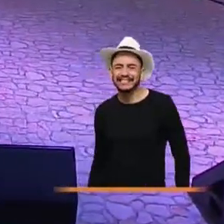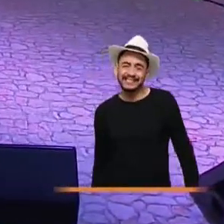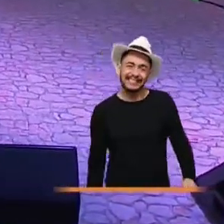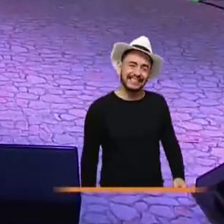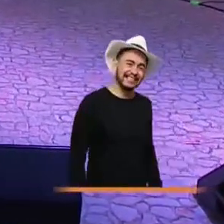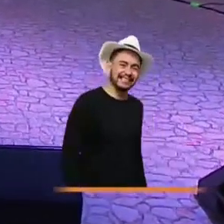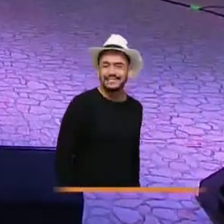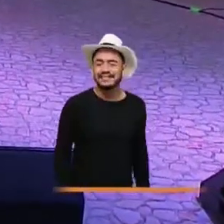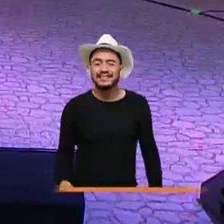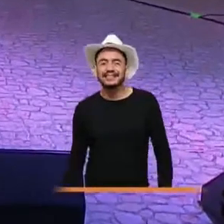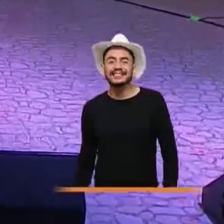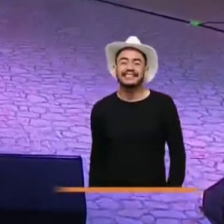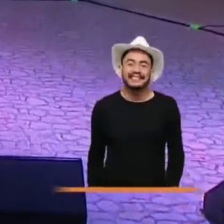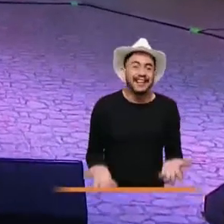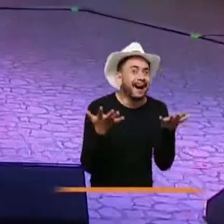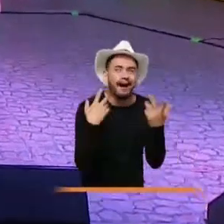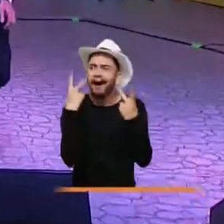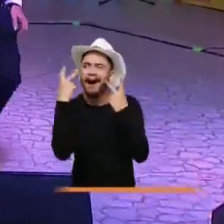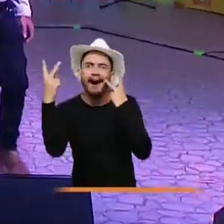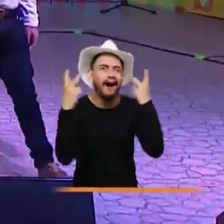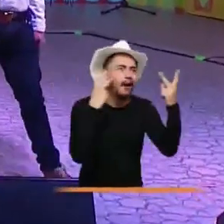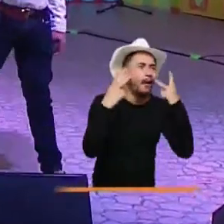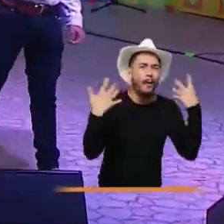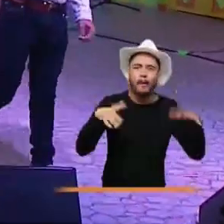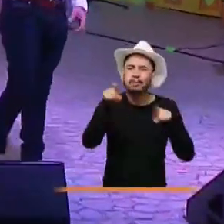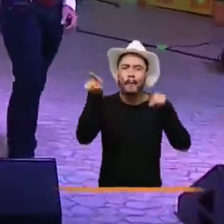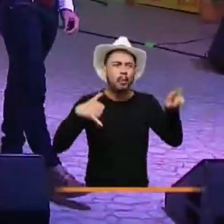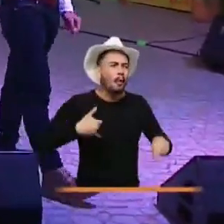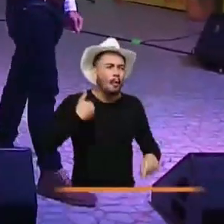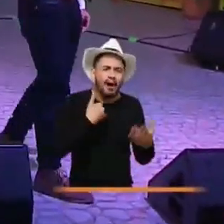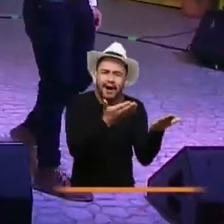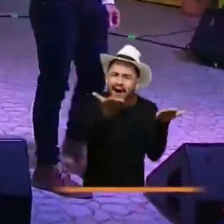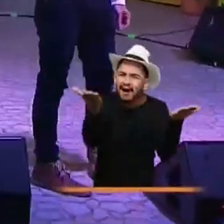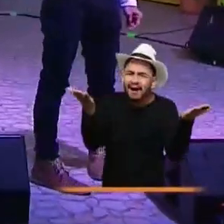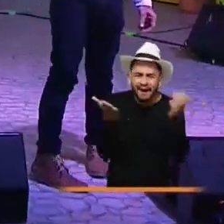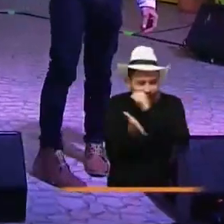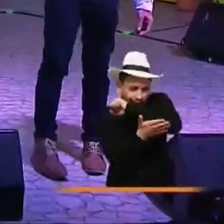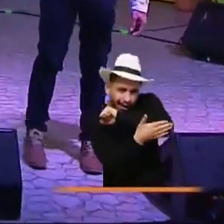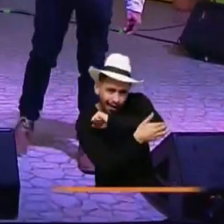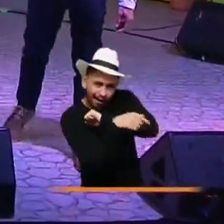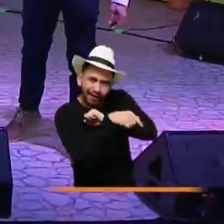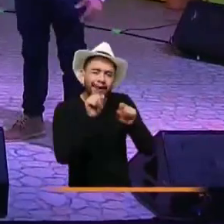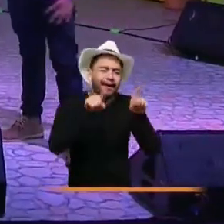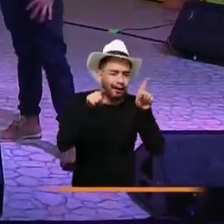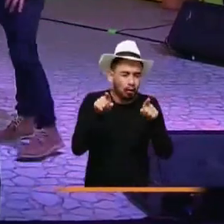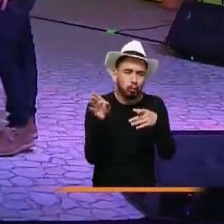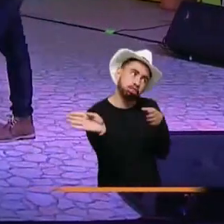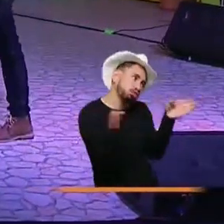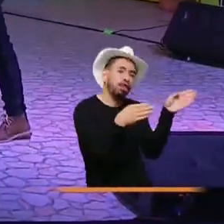quiero lograr que el joven china se descuida valore